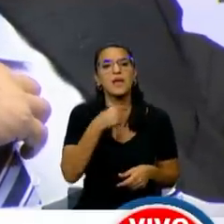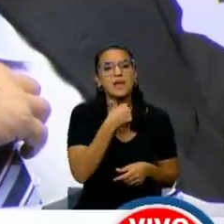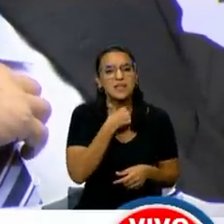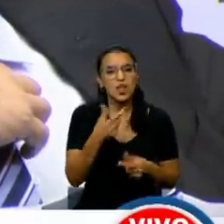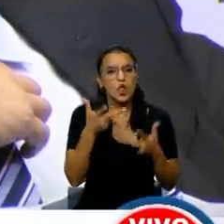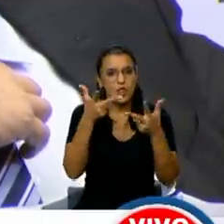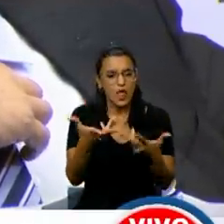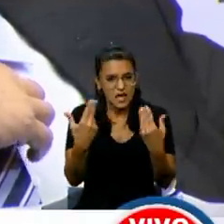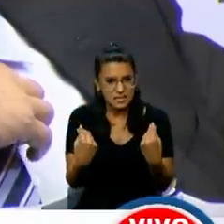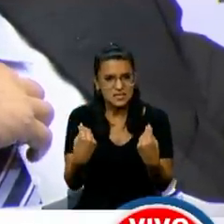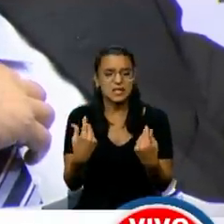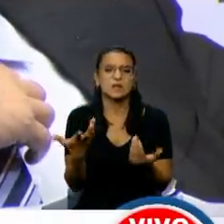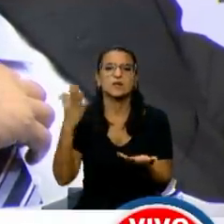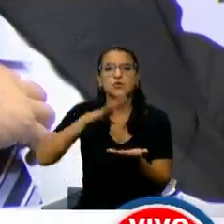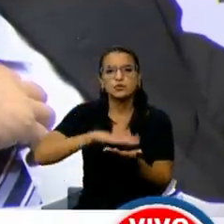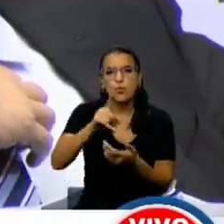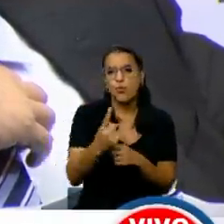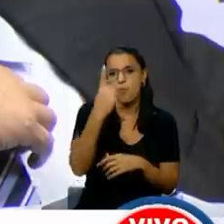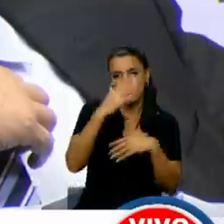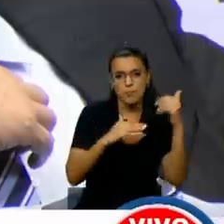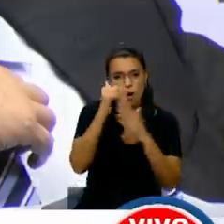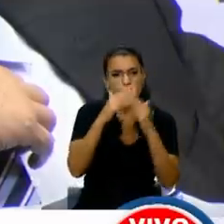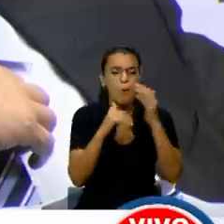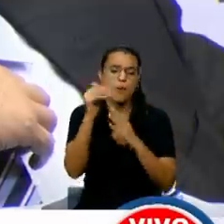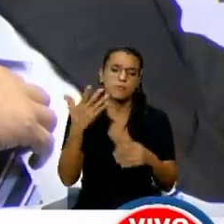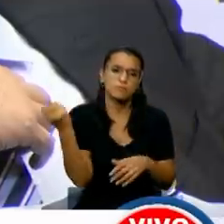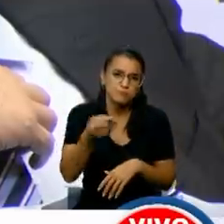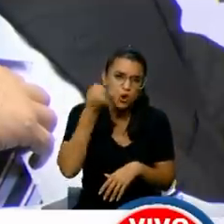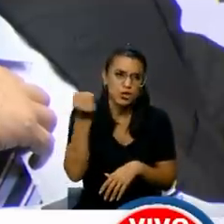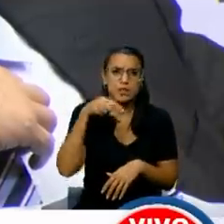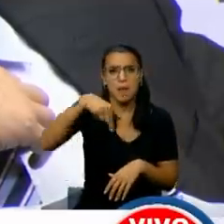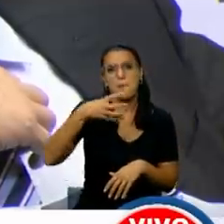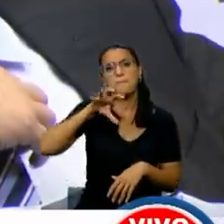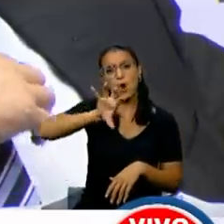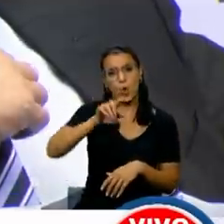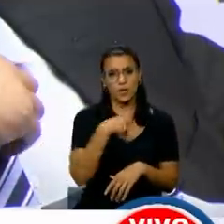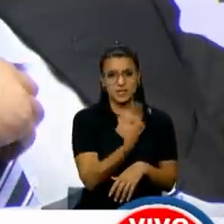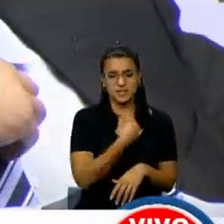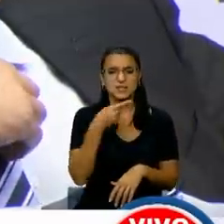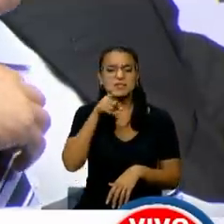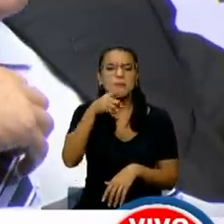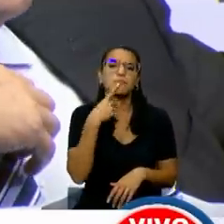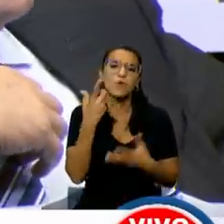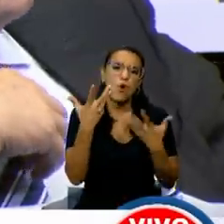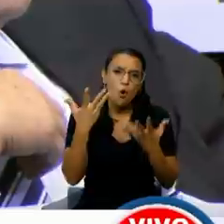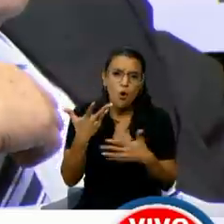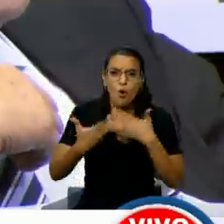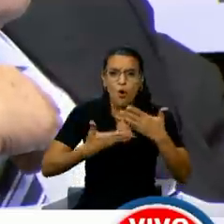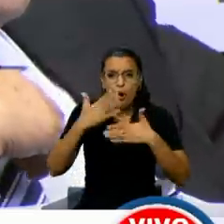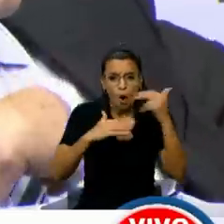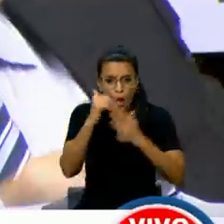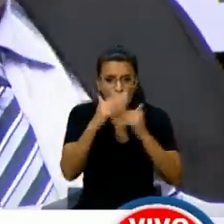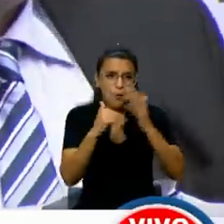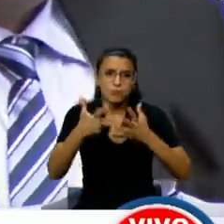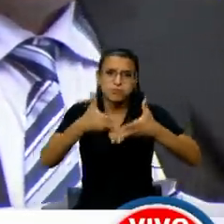referirme sucintamente a una de estas obras una obra que es muy emblemática para nuestra provincia es una obra que por su trascendencia y por